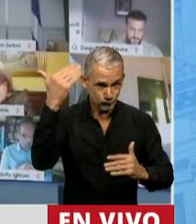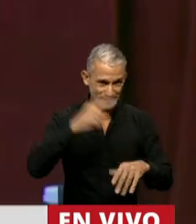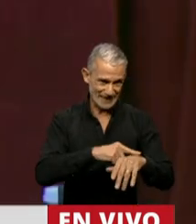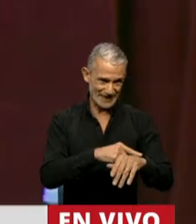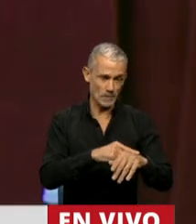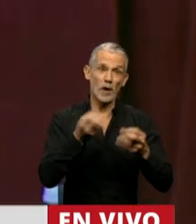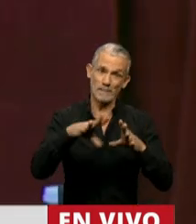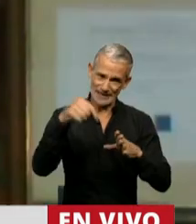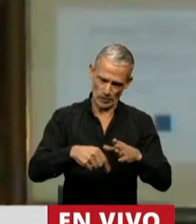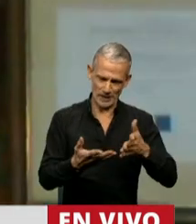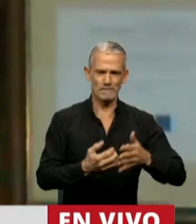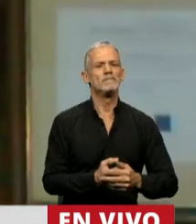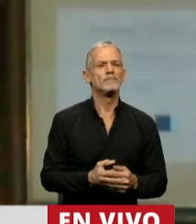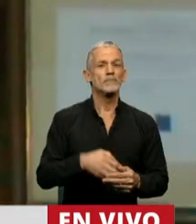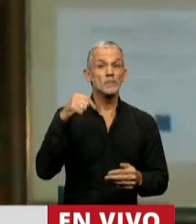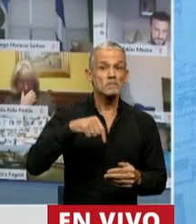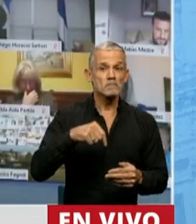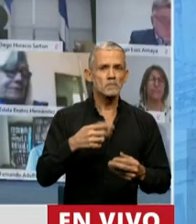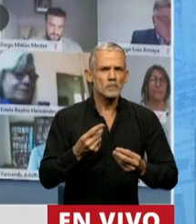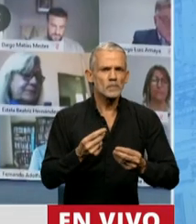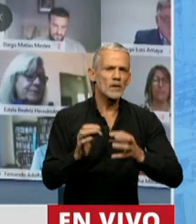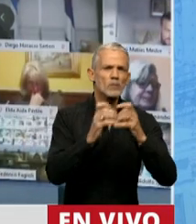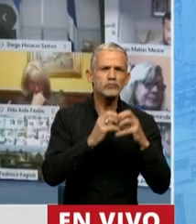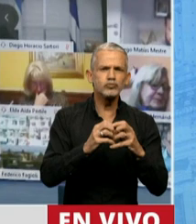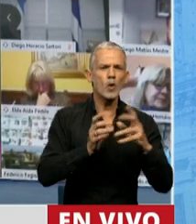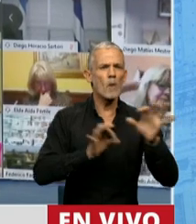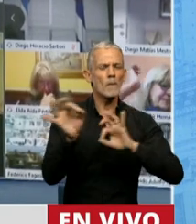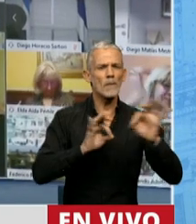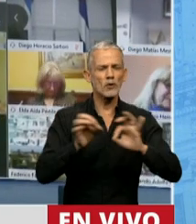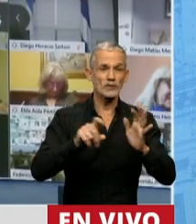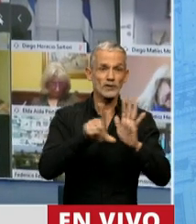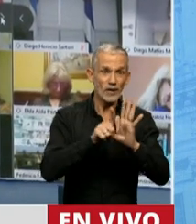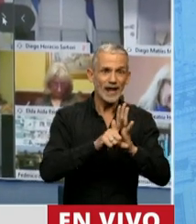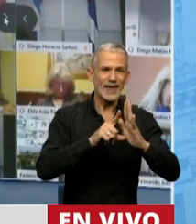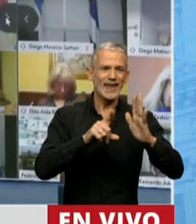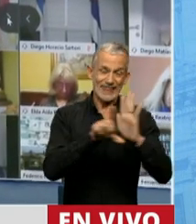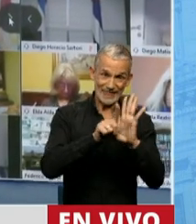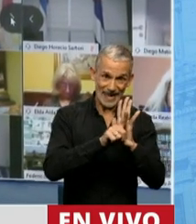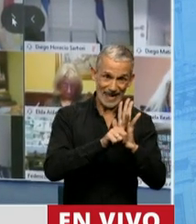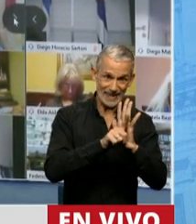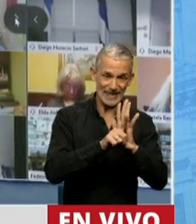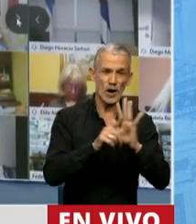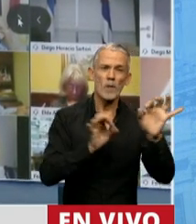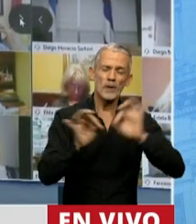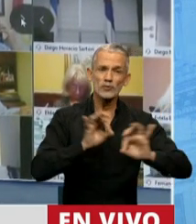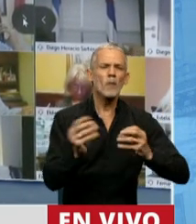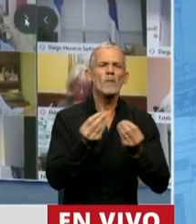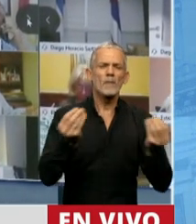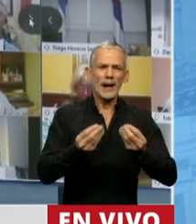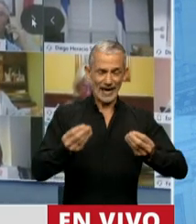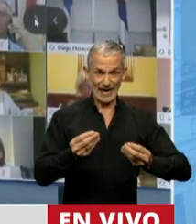tiempo eh estamos tratando un proyecto de comunicación de ley Perdón por el